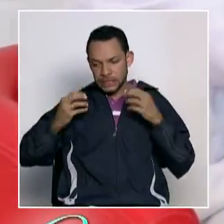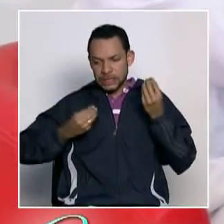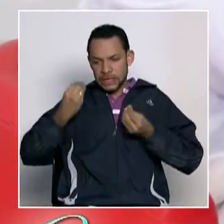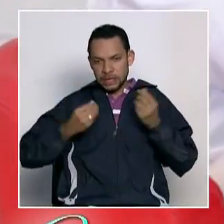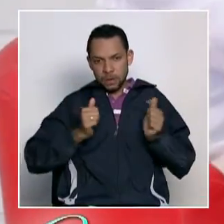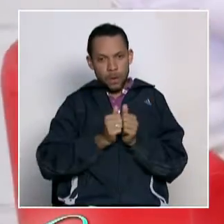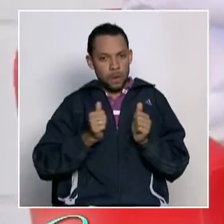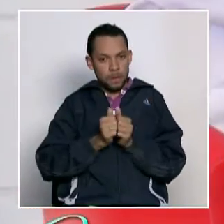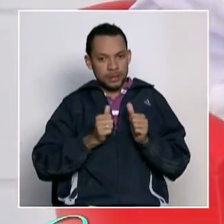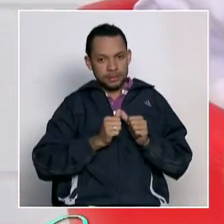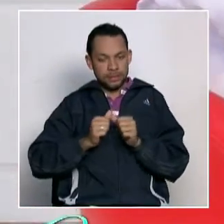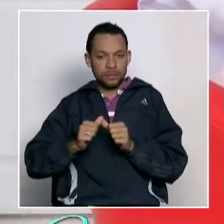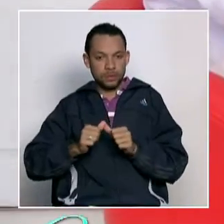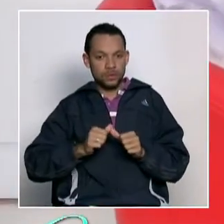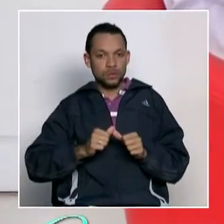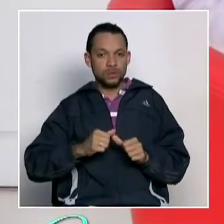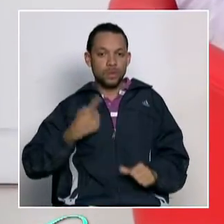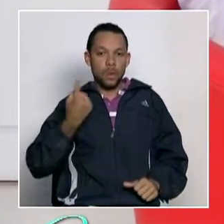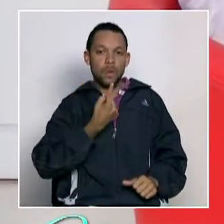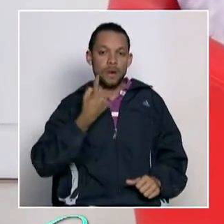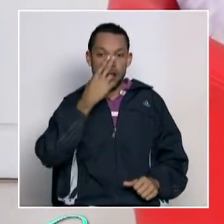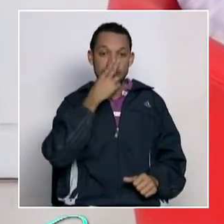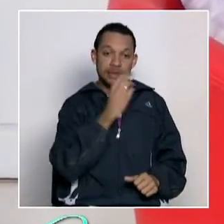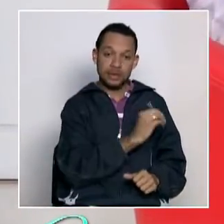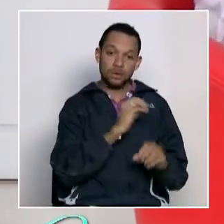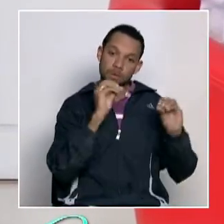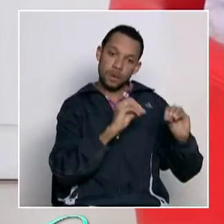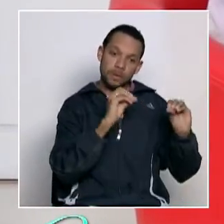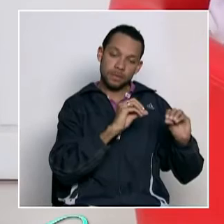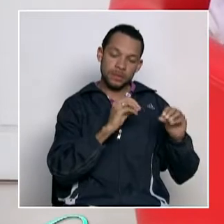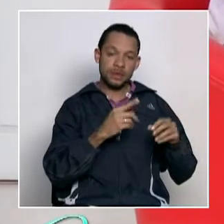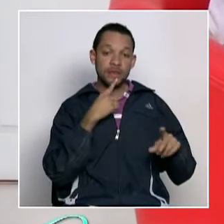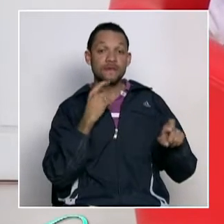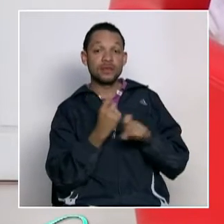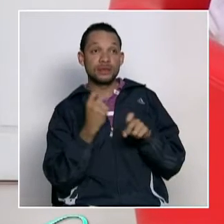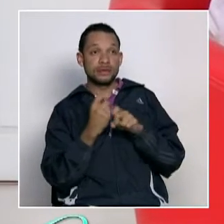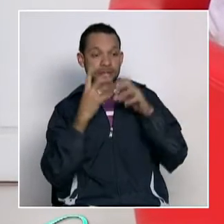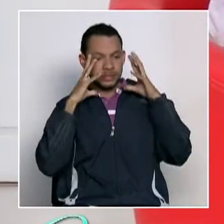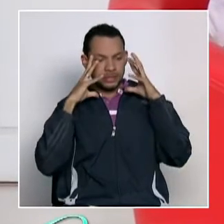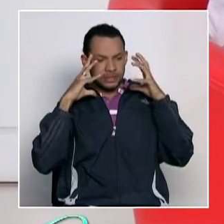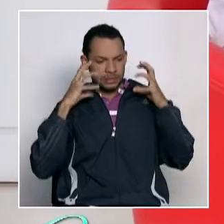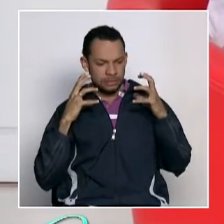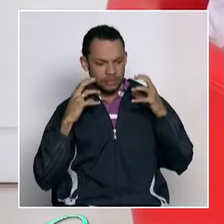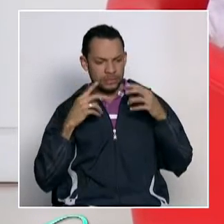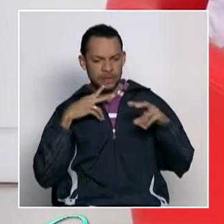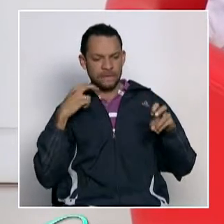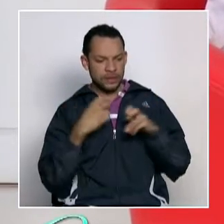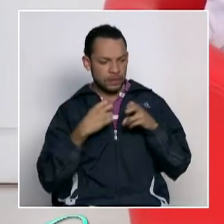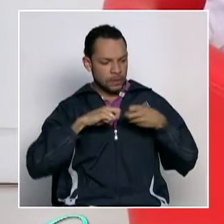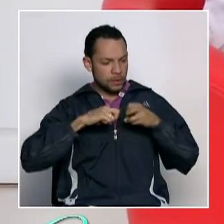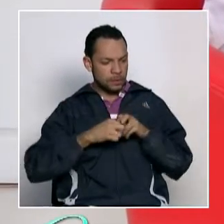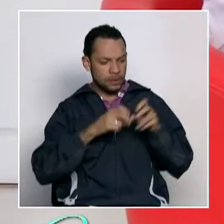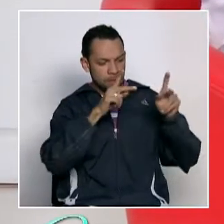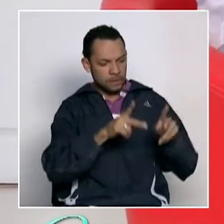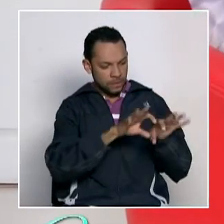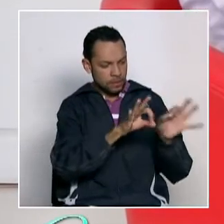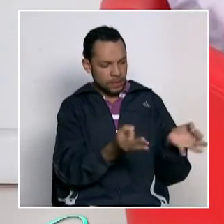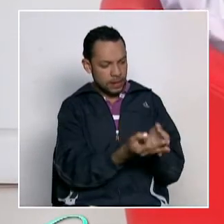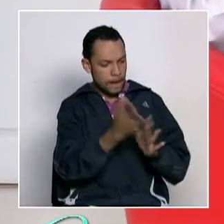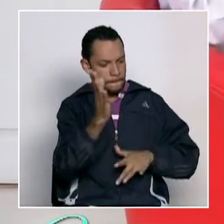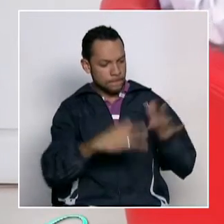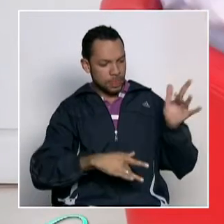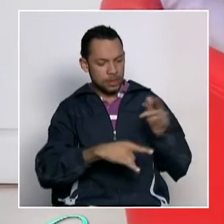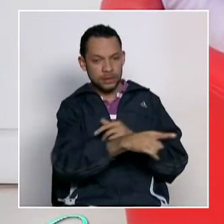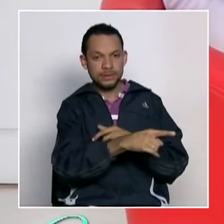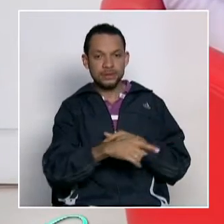una madre soltera con un hijo que tenía que cuidar. Entonces eso se estaba volviendo en un problema serio para la familia.